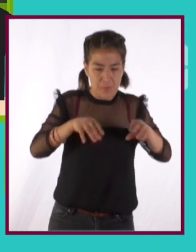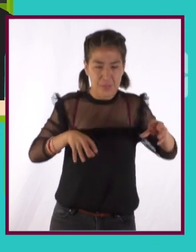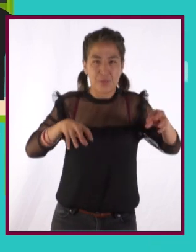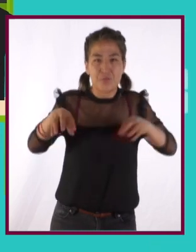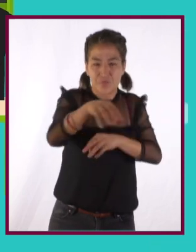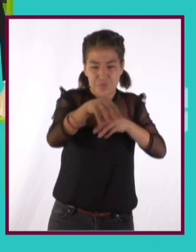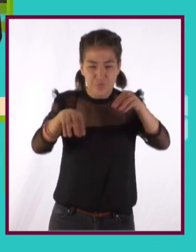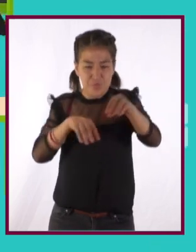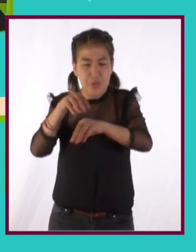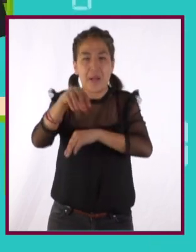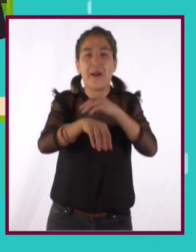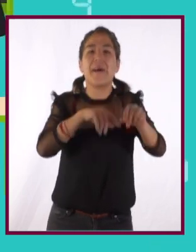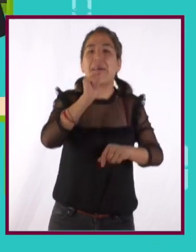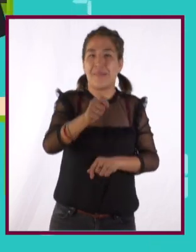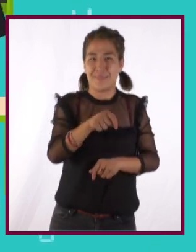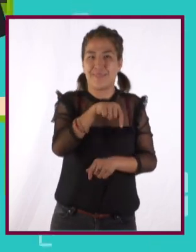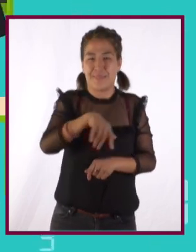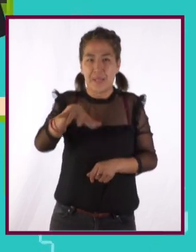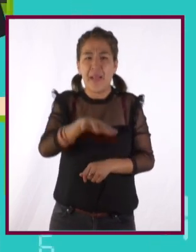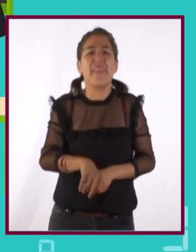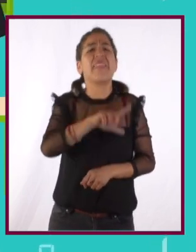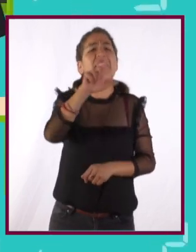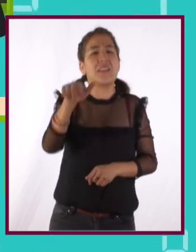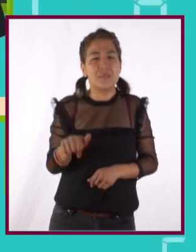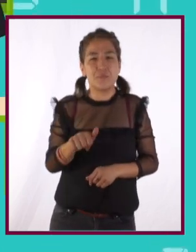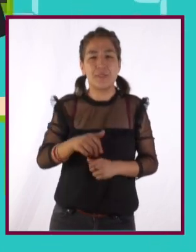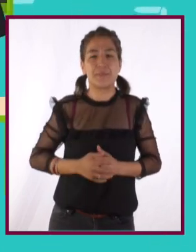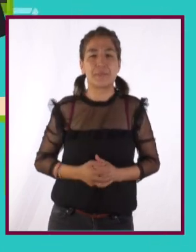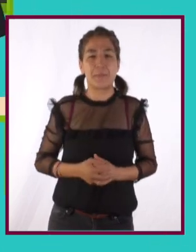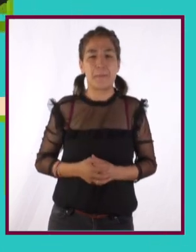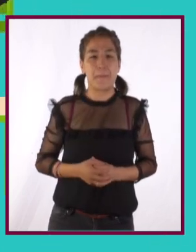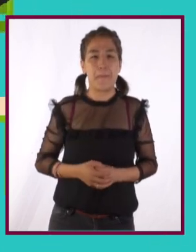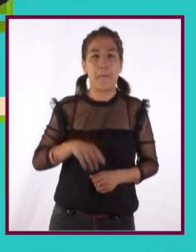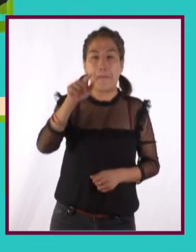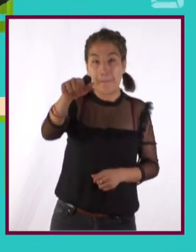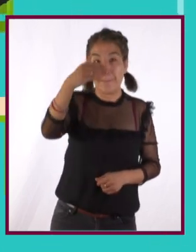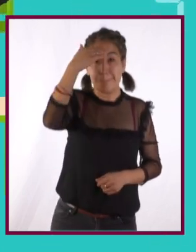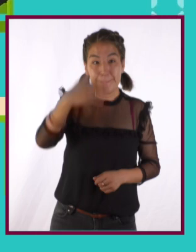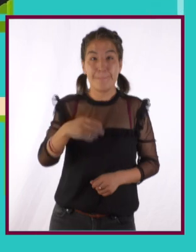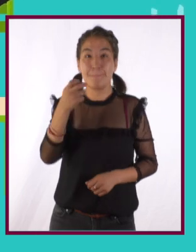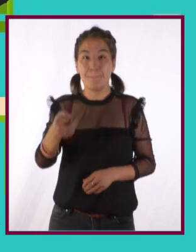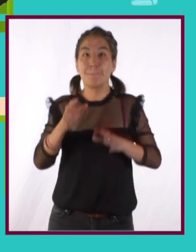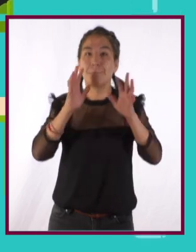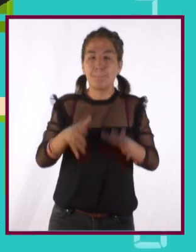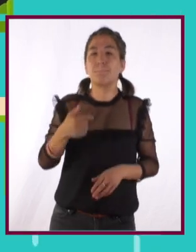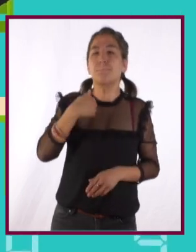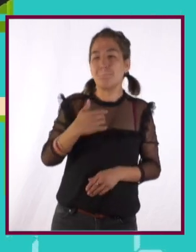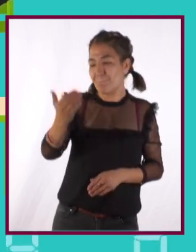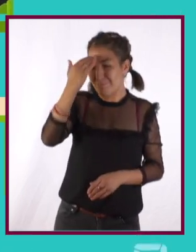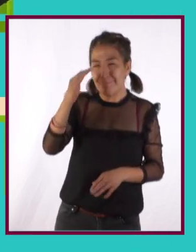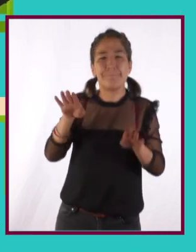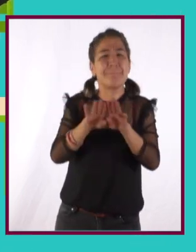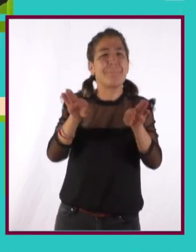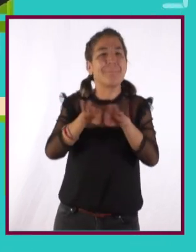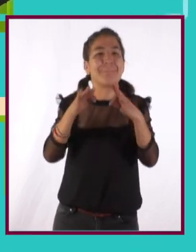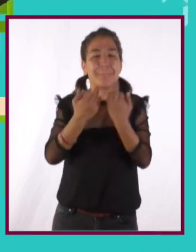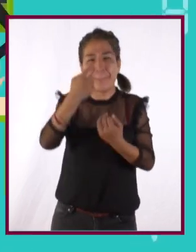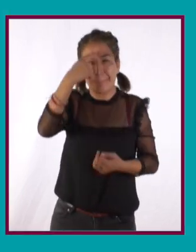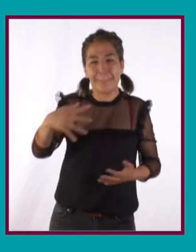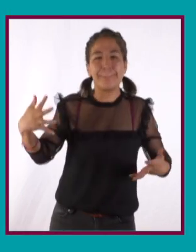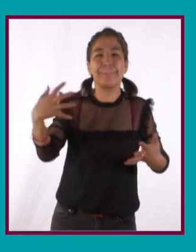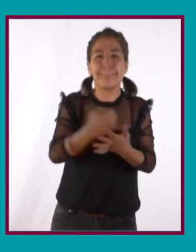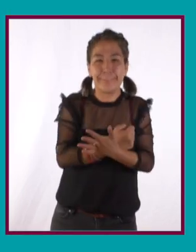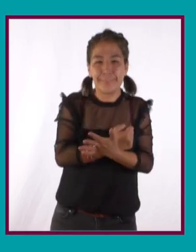movimientos disponibles. Esto es en primera instancia. Después, sabiendo todo esto, pues si yo quiero conocer una